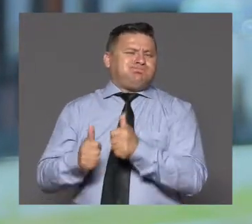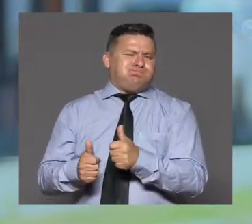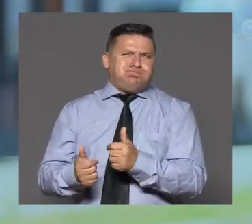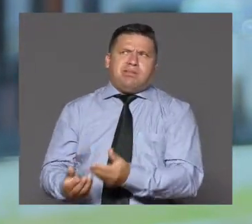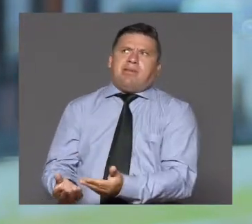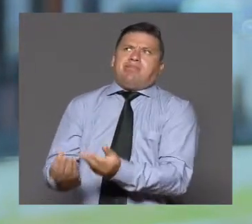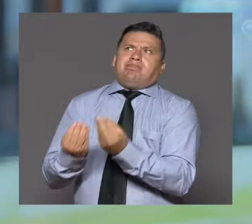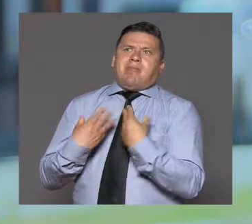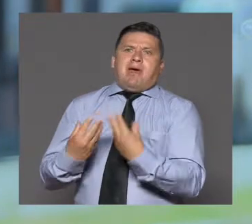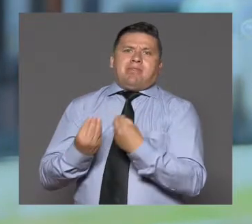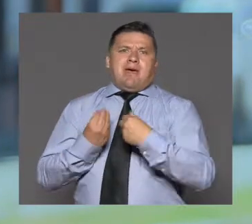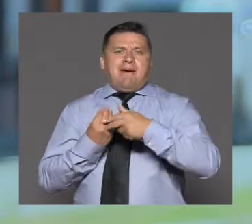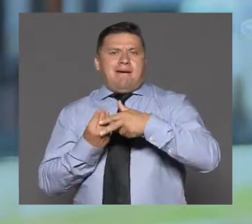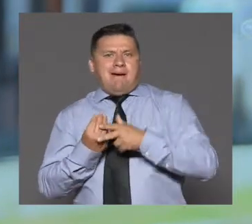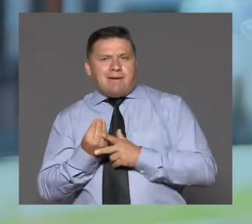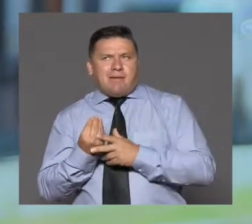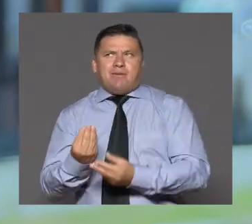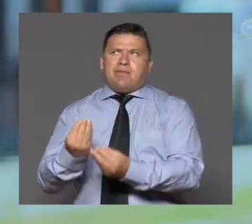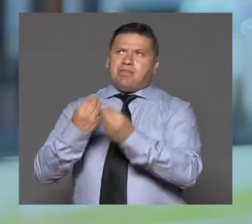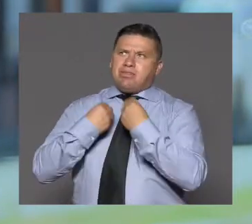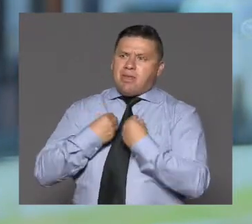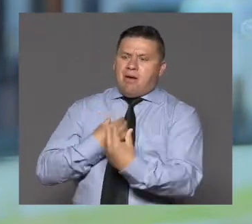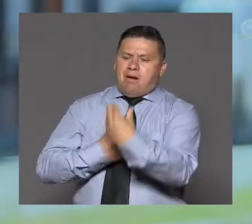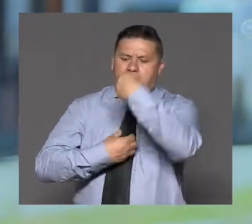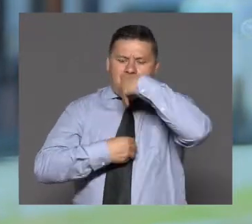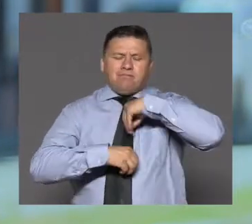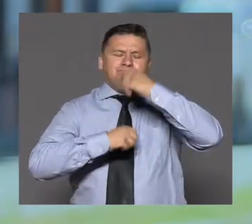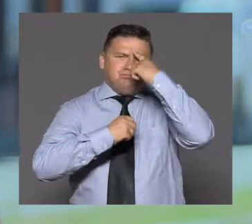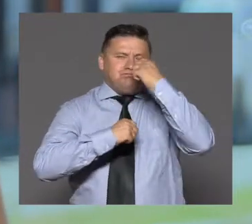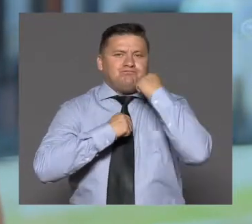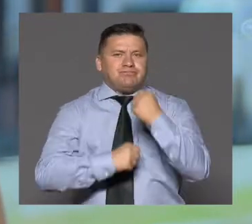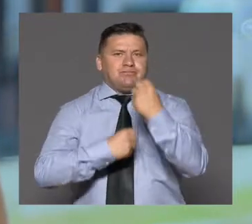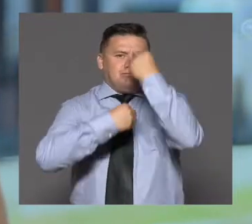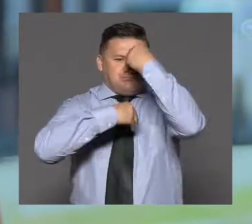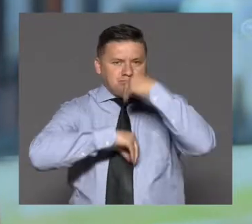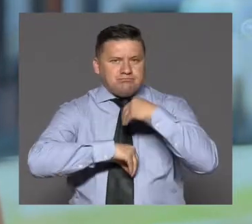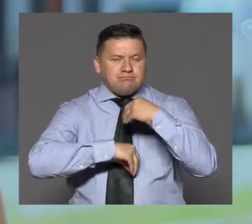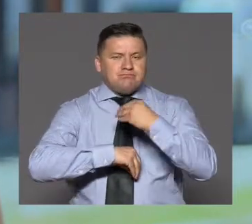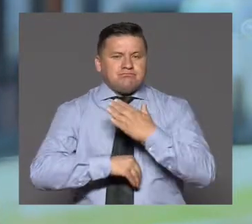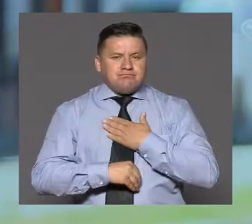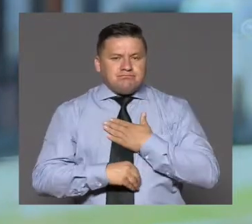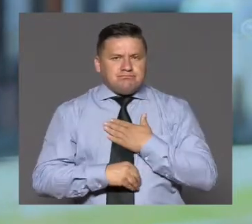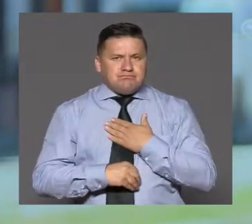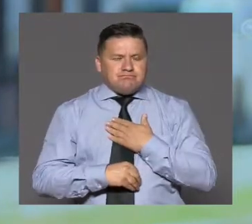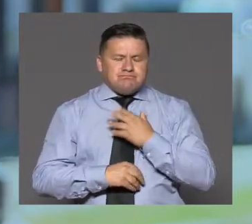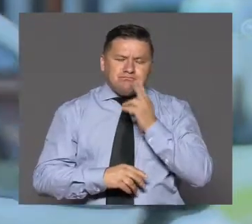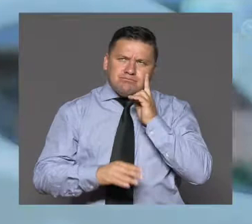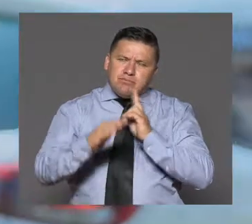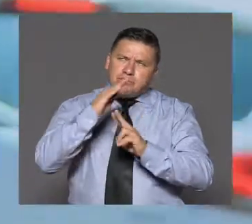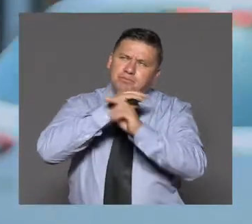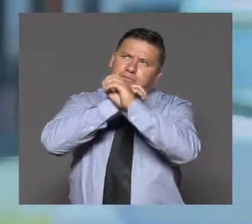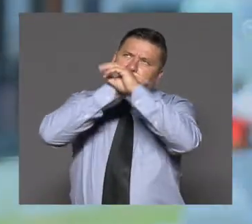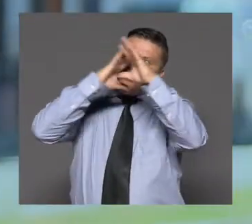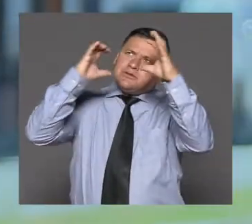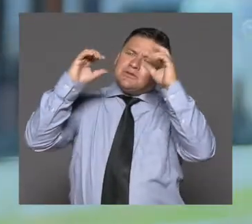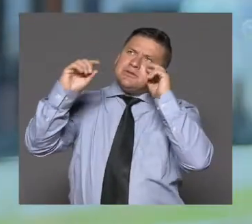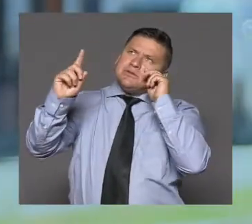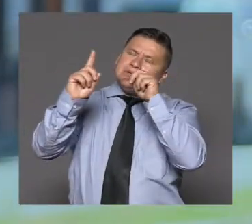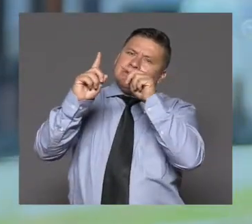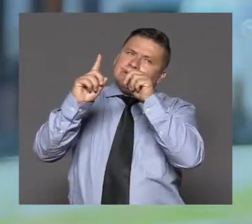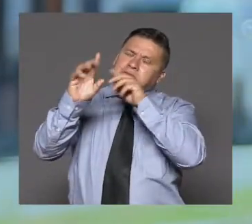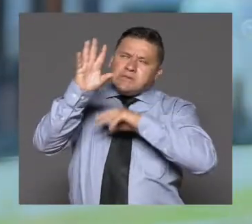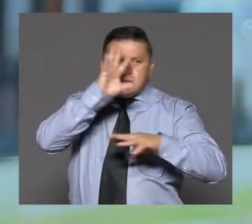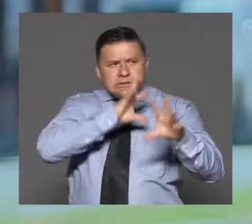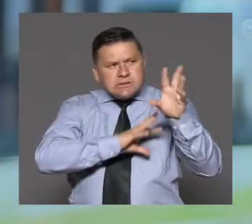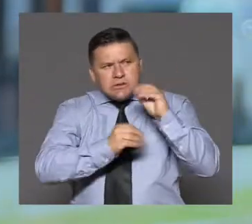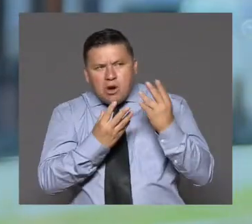dado muchos instrumentos y muchas herramientas para nosotros mismos desde nuestra cosmovisión y cosmogonía, aprender